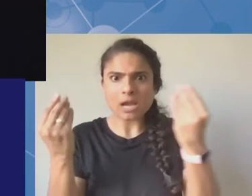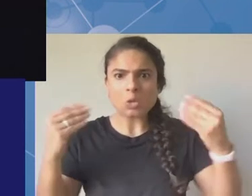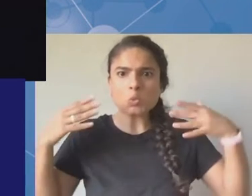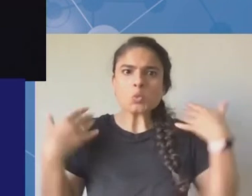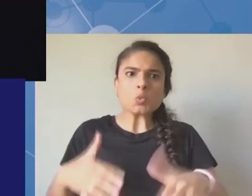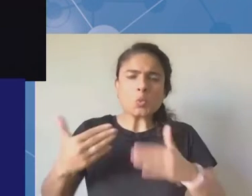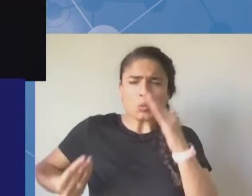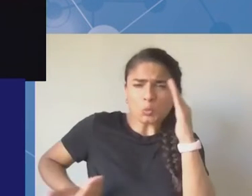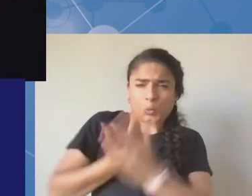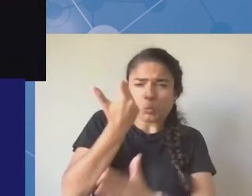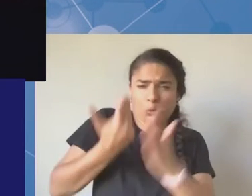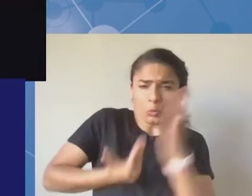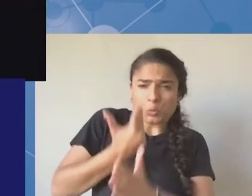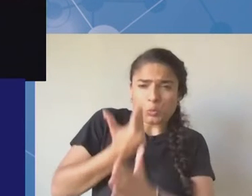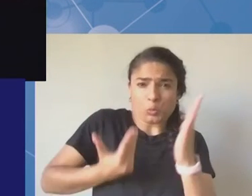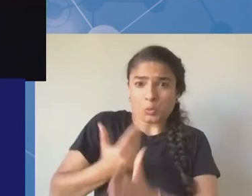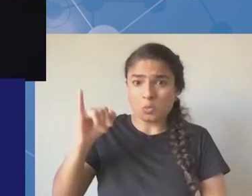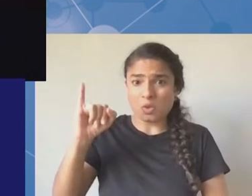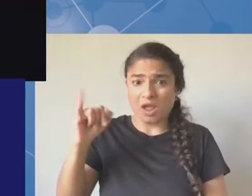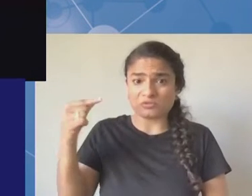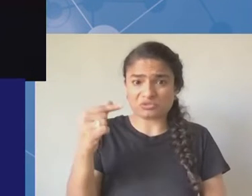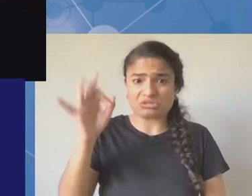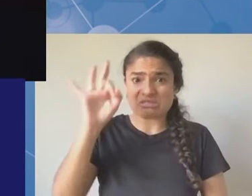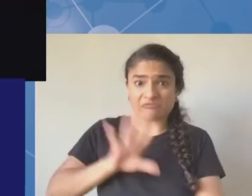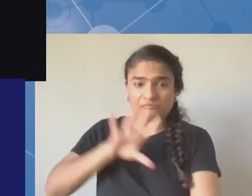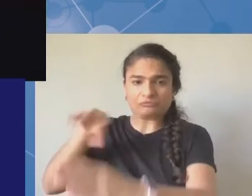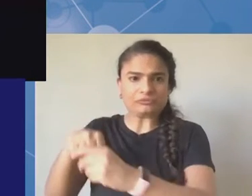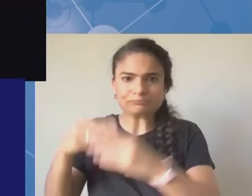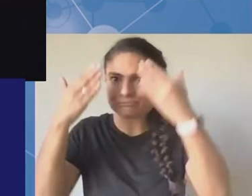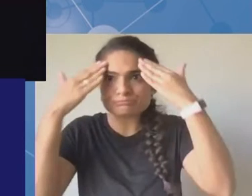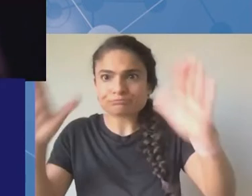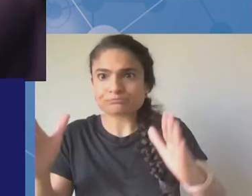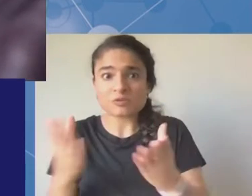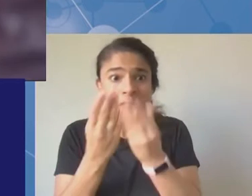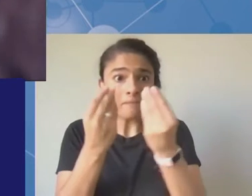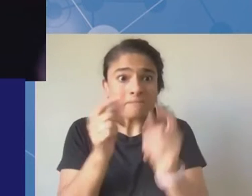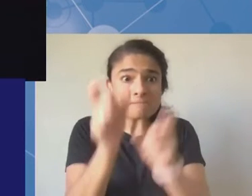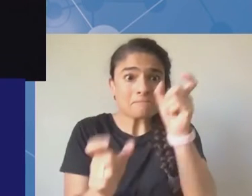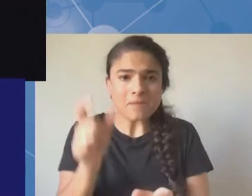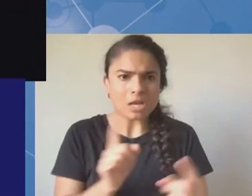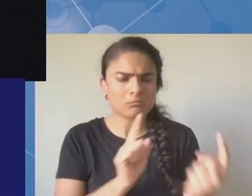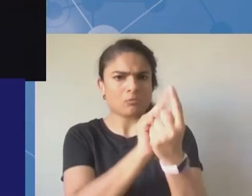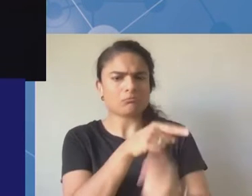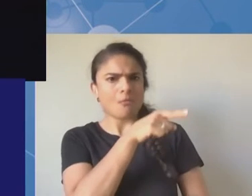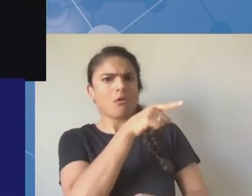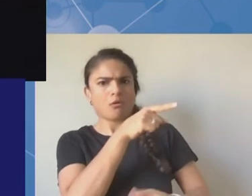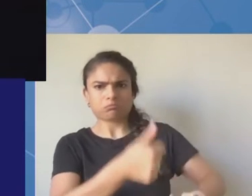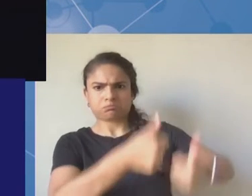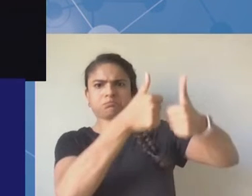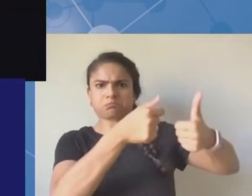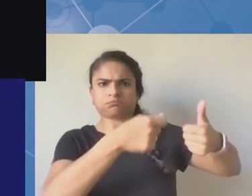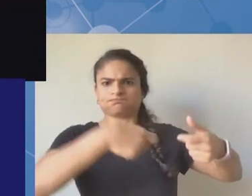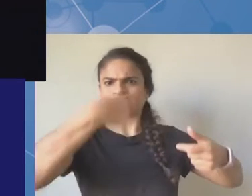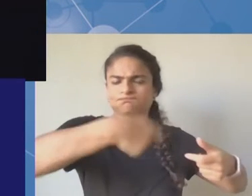hay personas que participan en los trabajos de IGF por la primera vez. Algunos están aquí